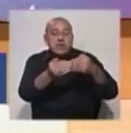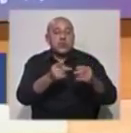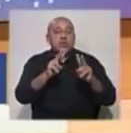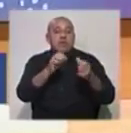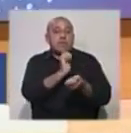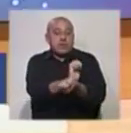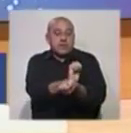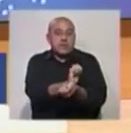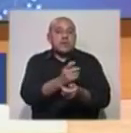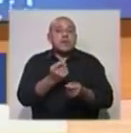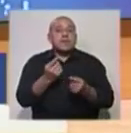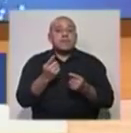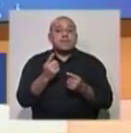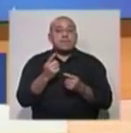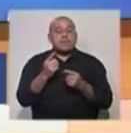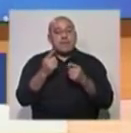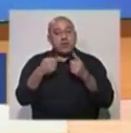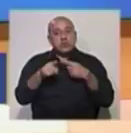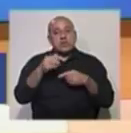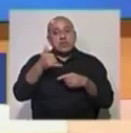Justamente. Y